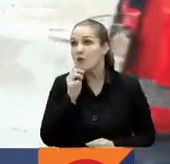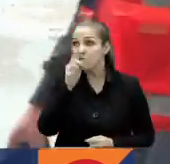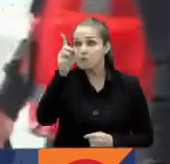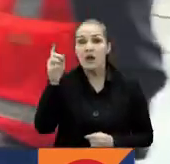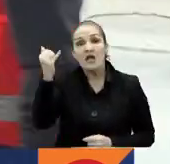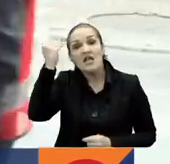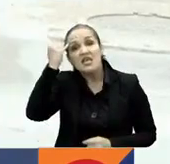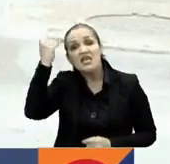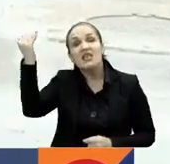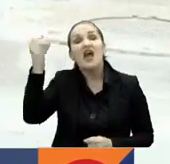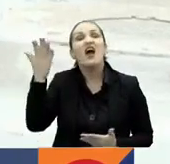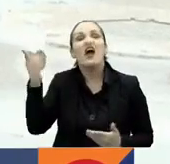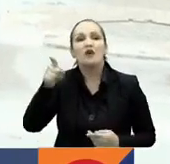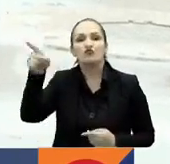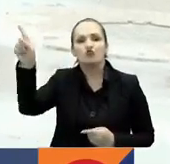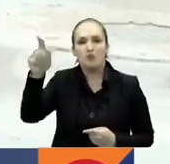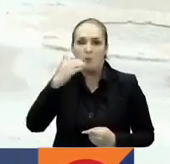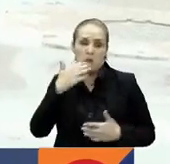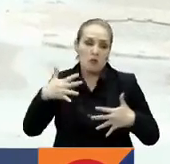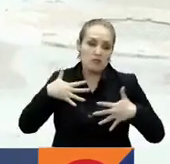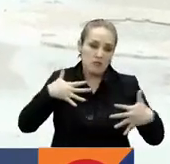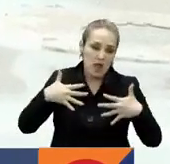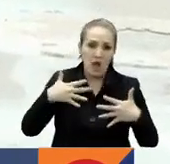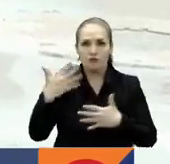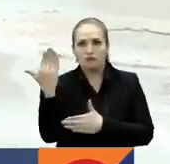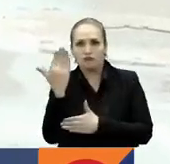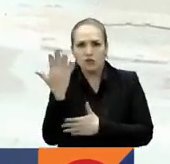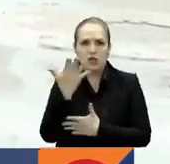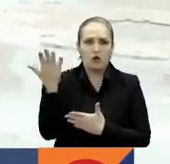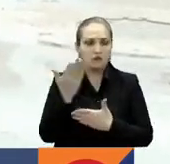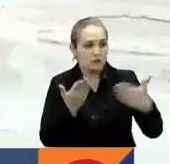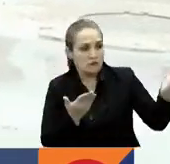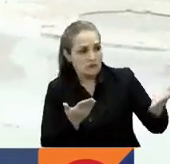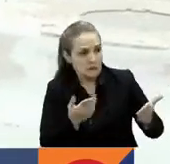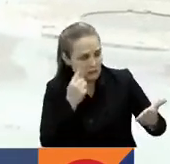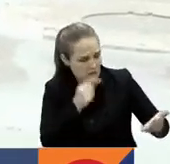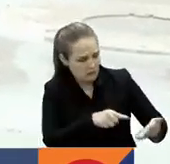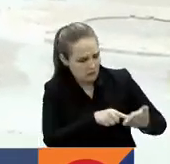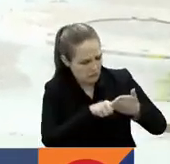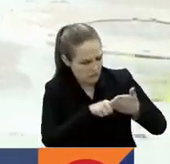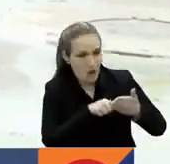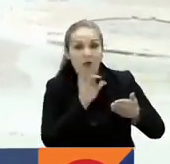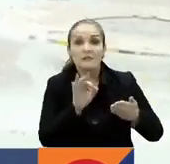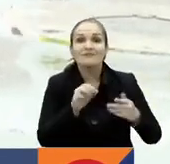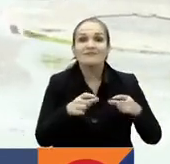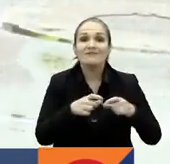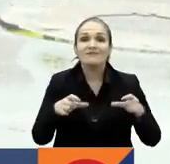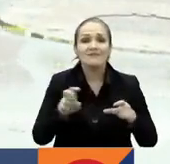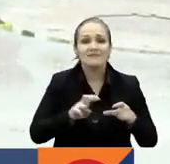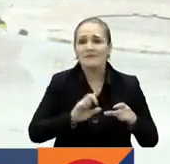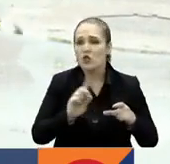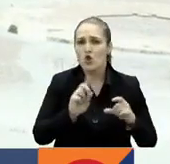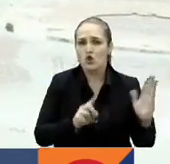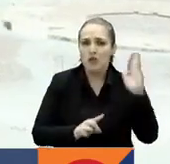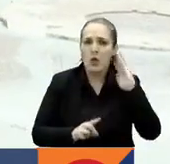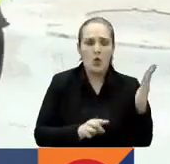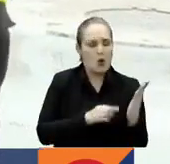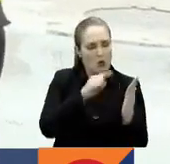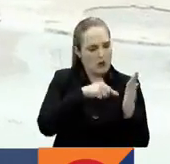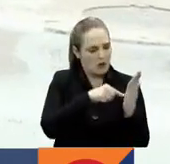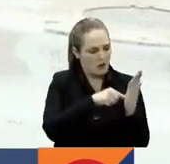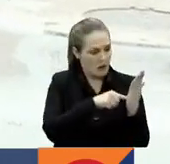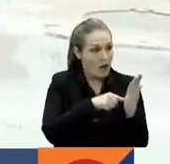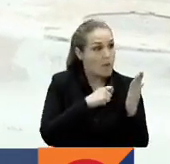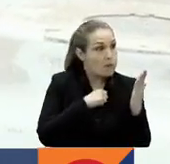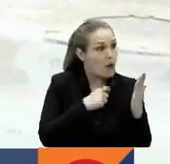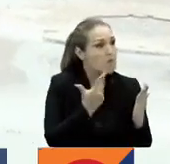el pasaporte biológico, que es básicamente el certificado de vacunas digital, se está usando para acceder o a espectáculos públicos o